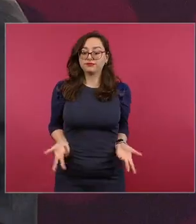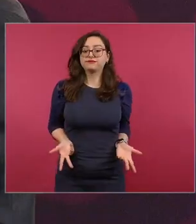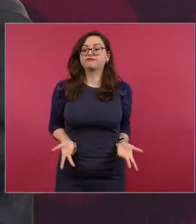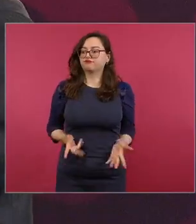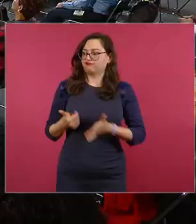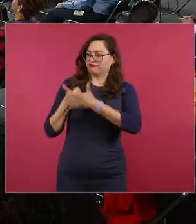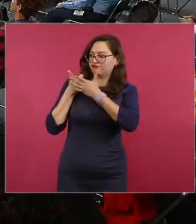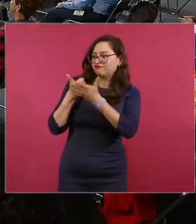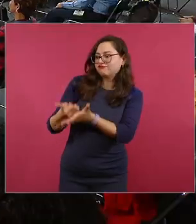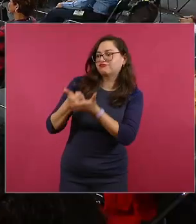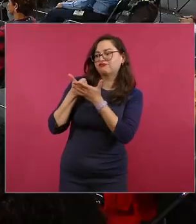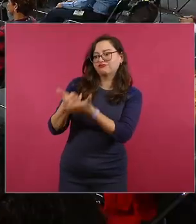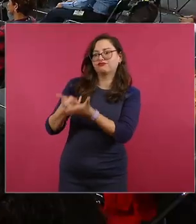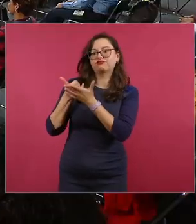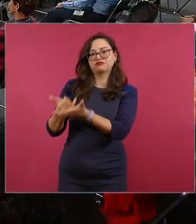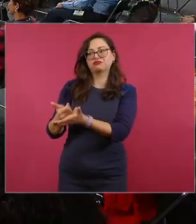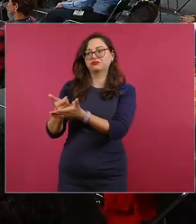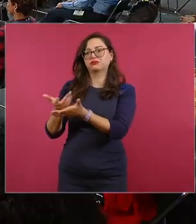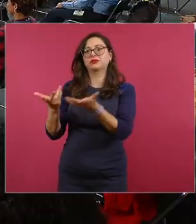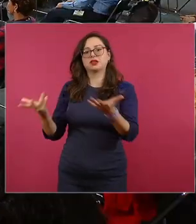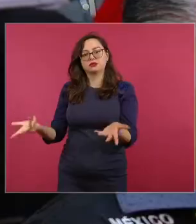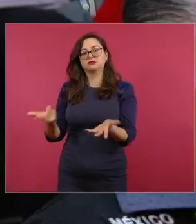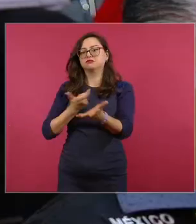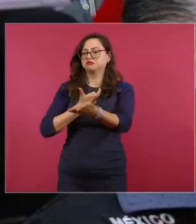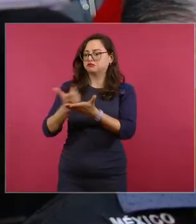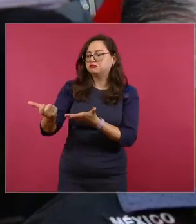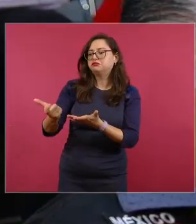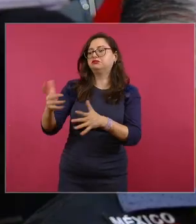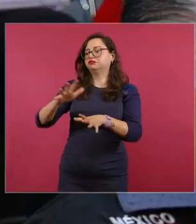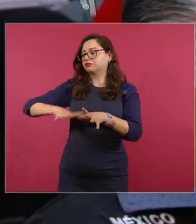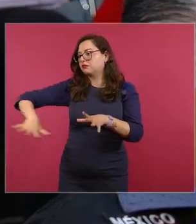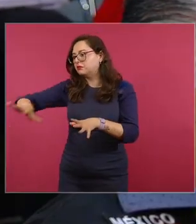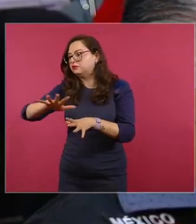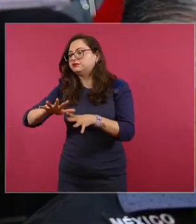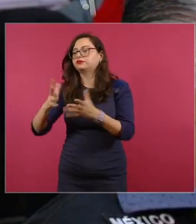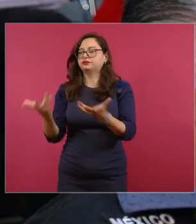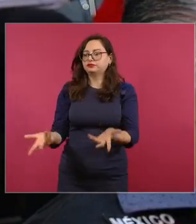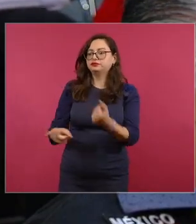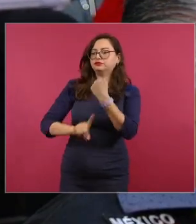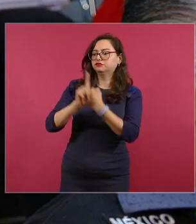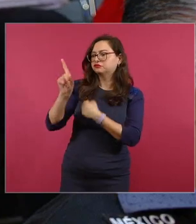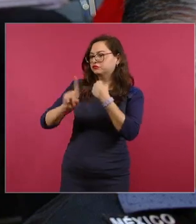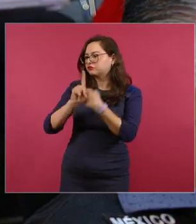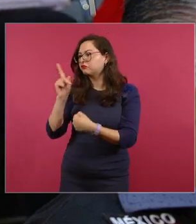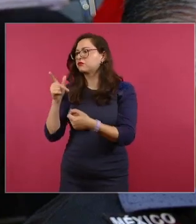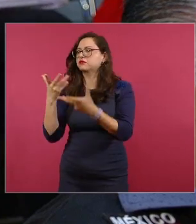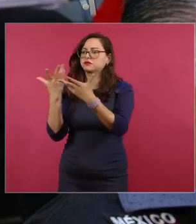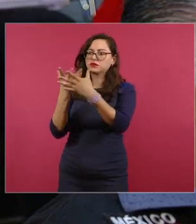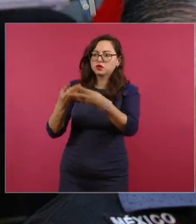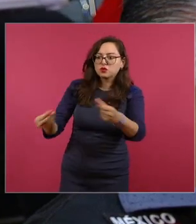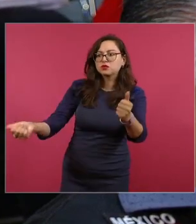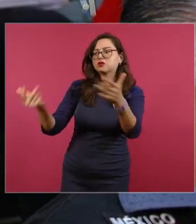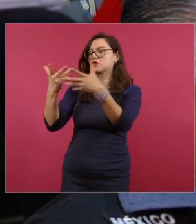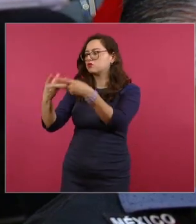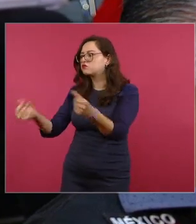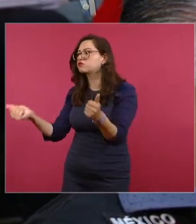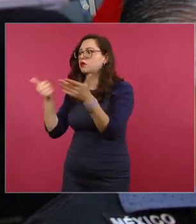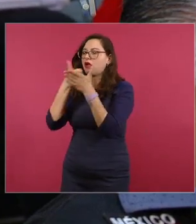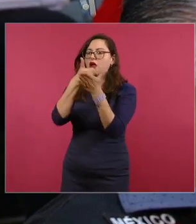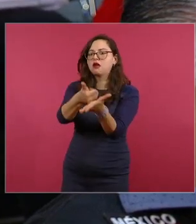ayudar en lo económico, en lo social, resolver conflictos